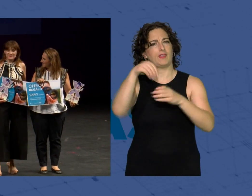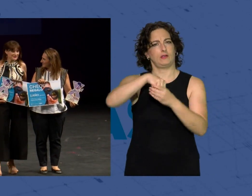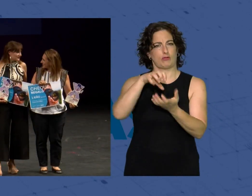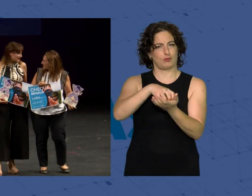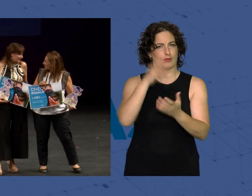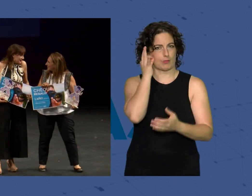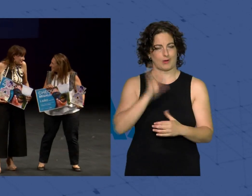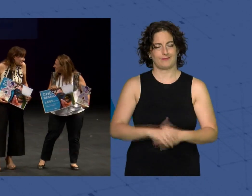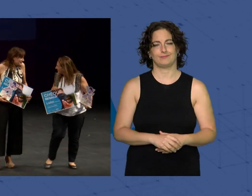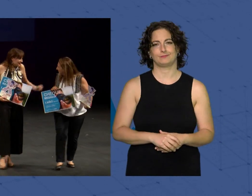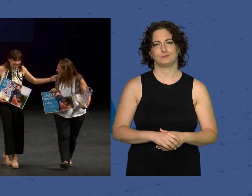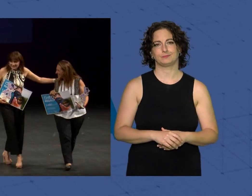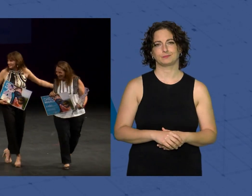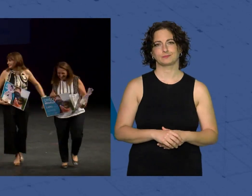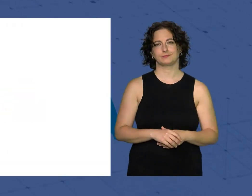de la mujer.